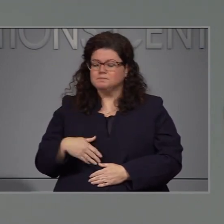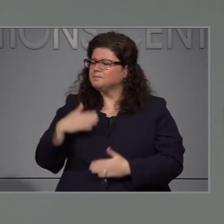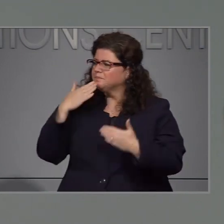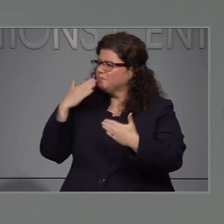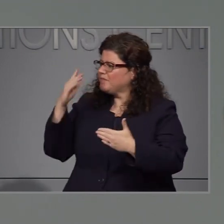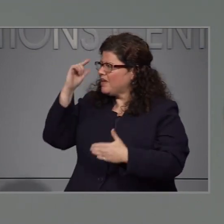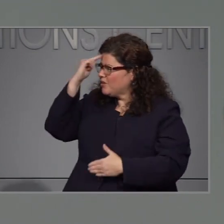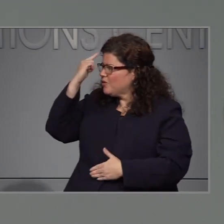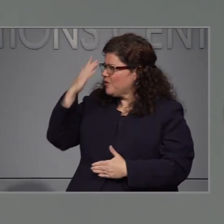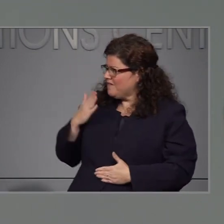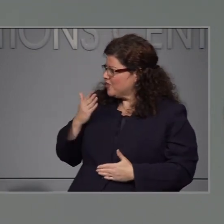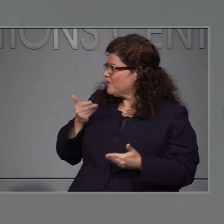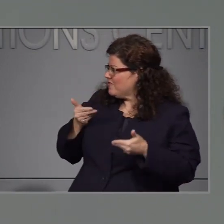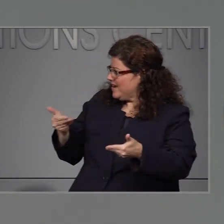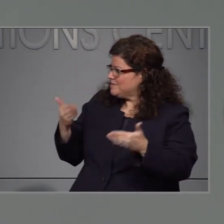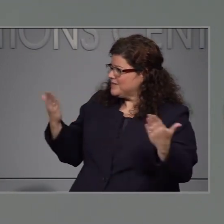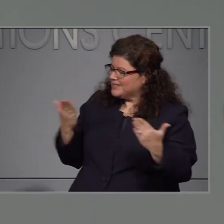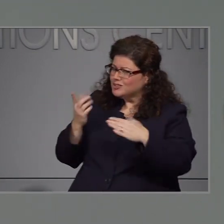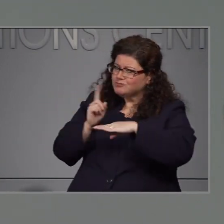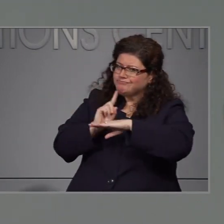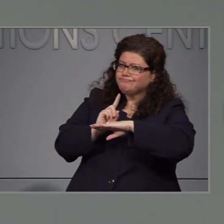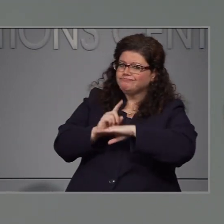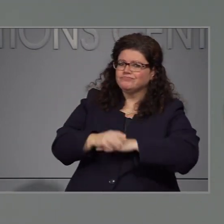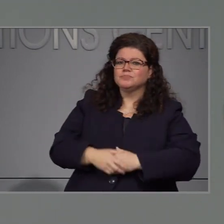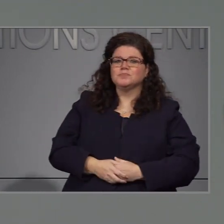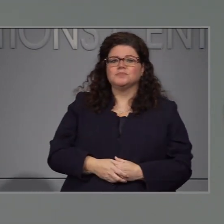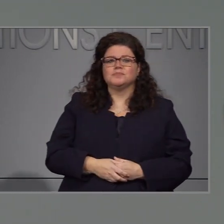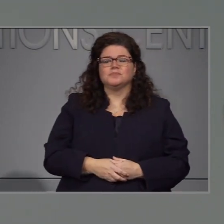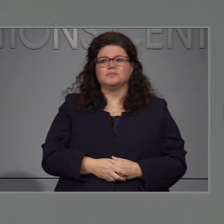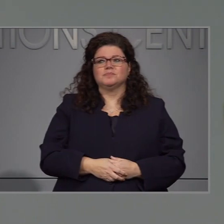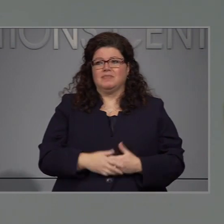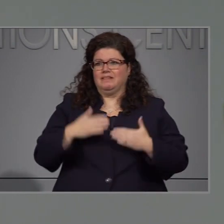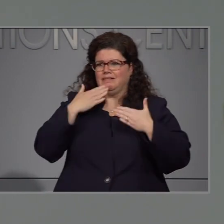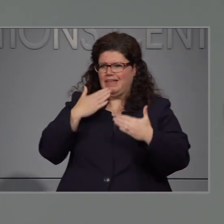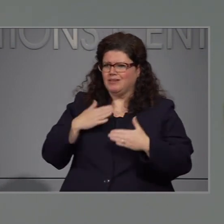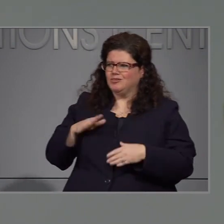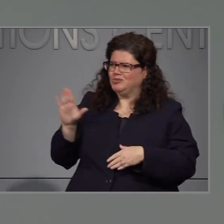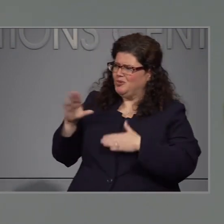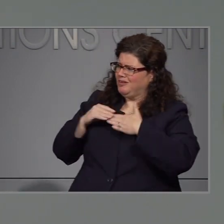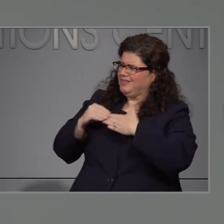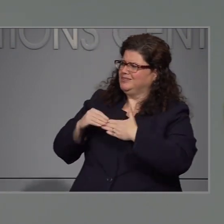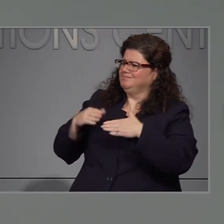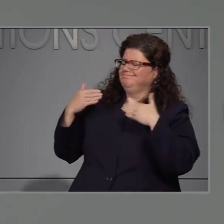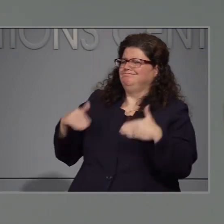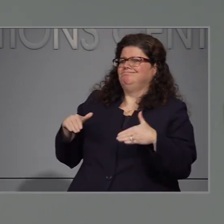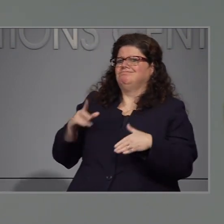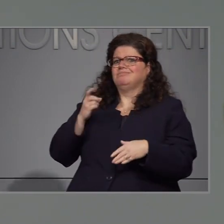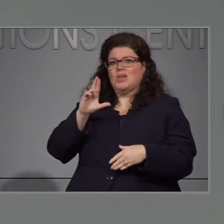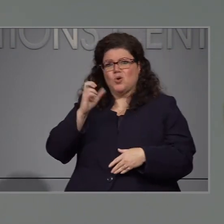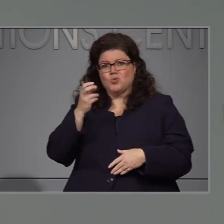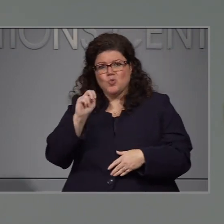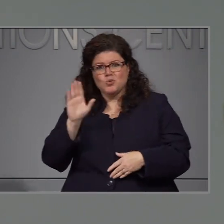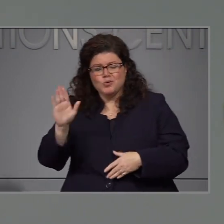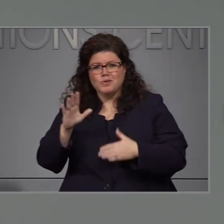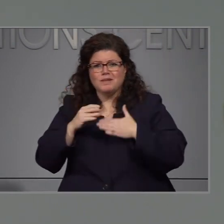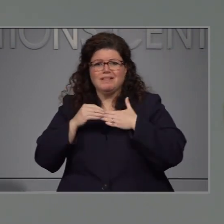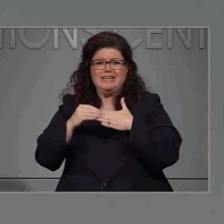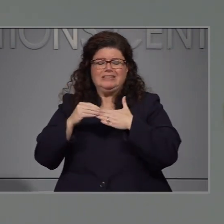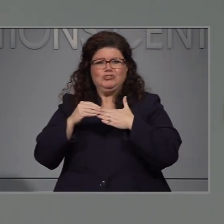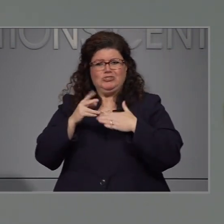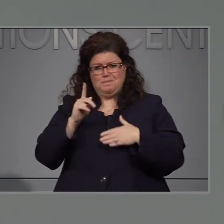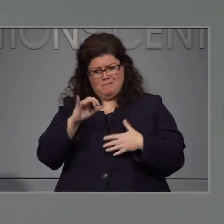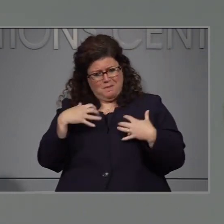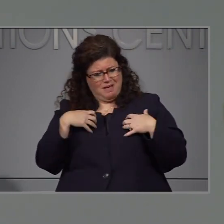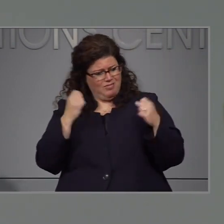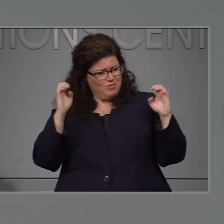Gracias, gobernador, por invitarme aquí el día de hoy. Agradezco mucho su liderazgo, el de la doctora